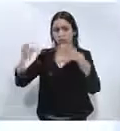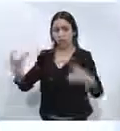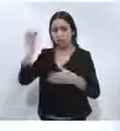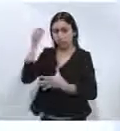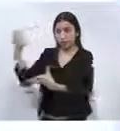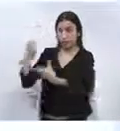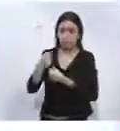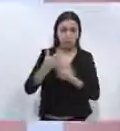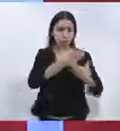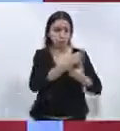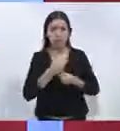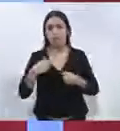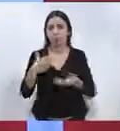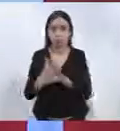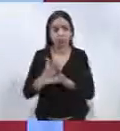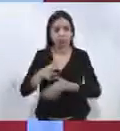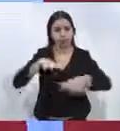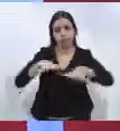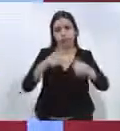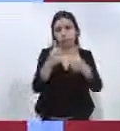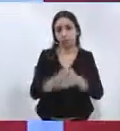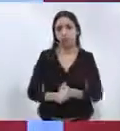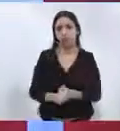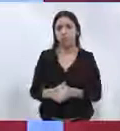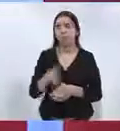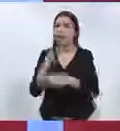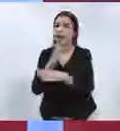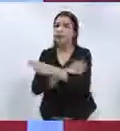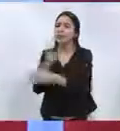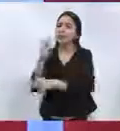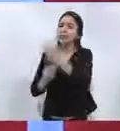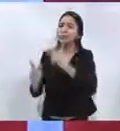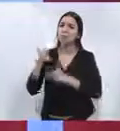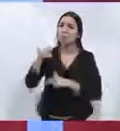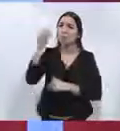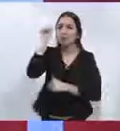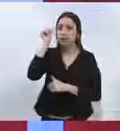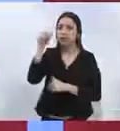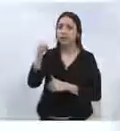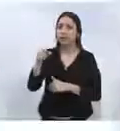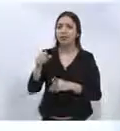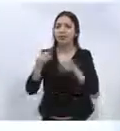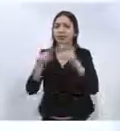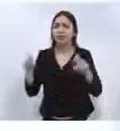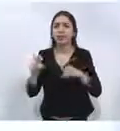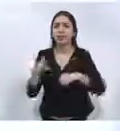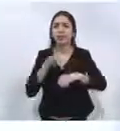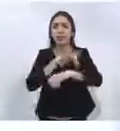facilita también las cosas. Nos hablaba de algunos rubros que no son muy conocidos, apicultura. Sí,